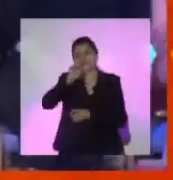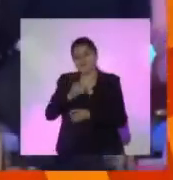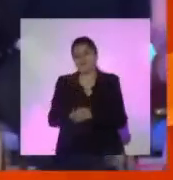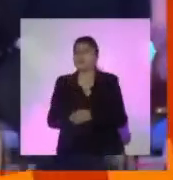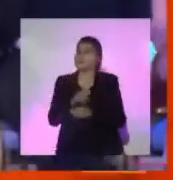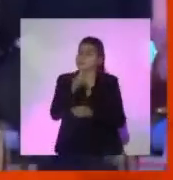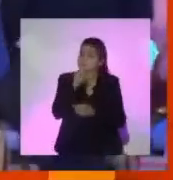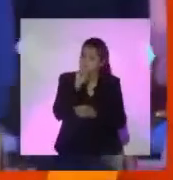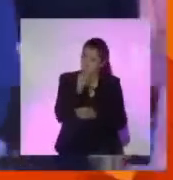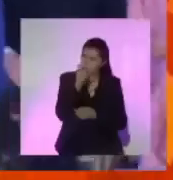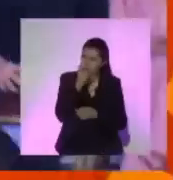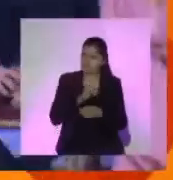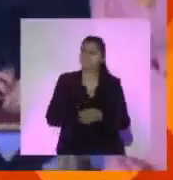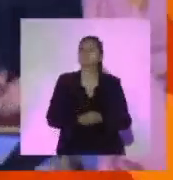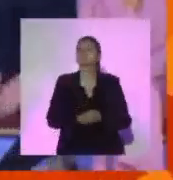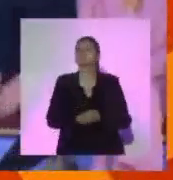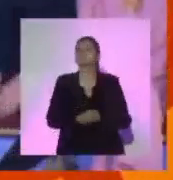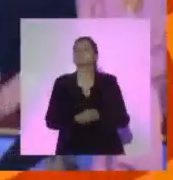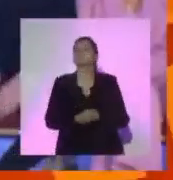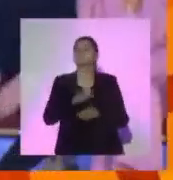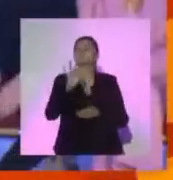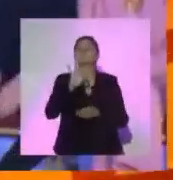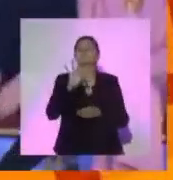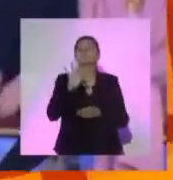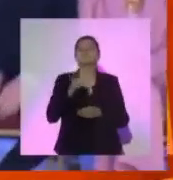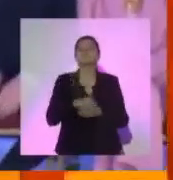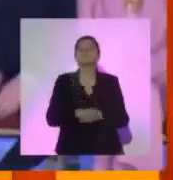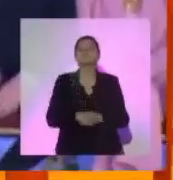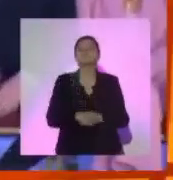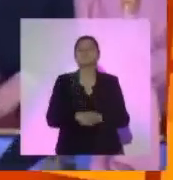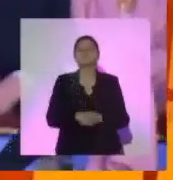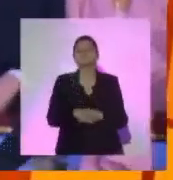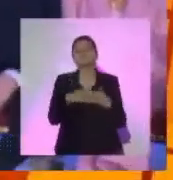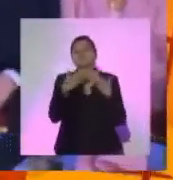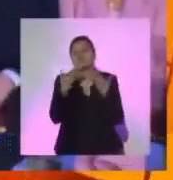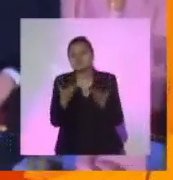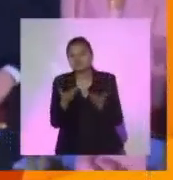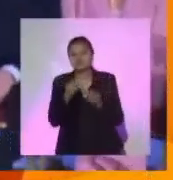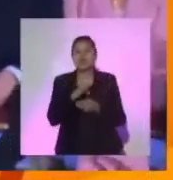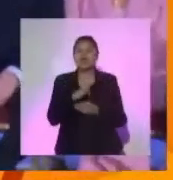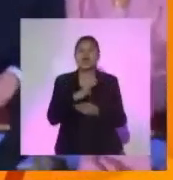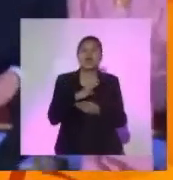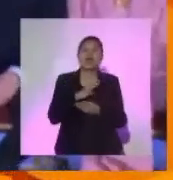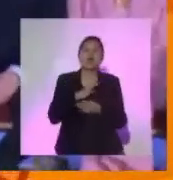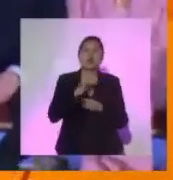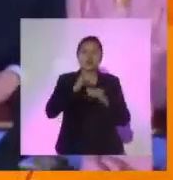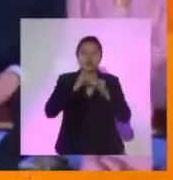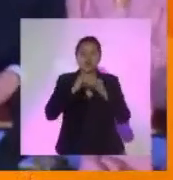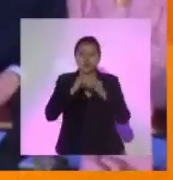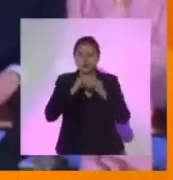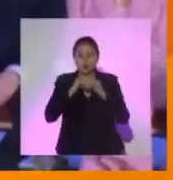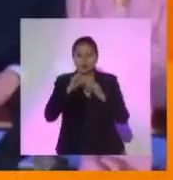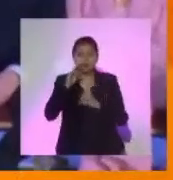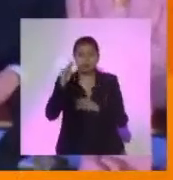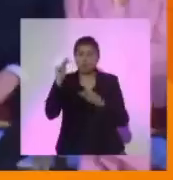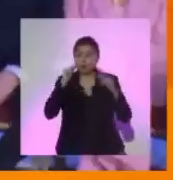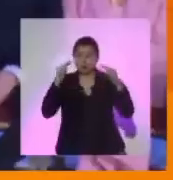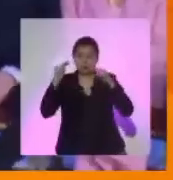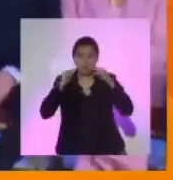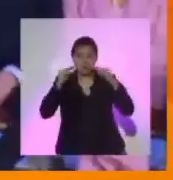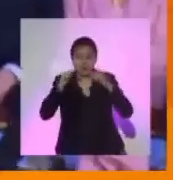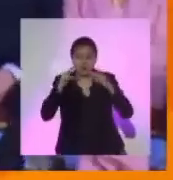la defensa de los derechos de las minorías ha participado en ella tiene un estilo desde ópera teatro cine televisión y ha